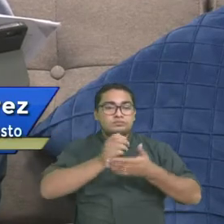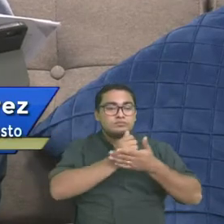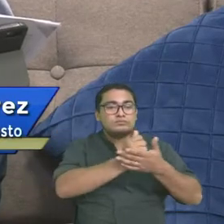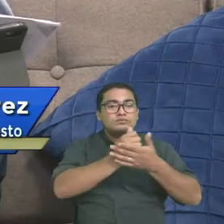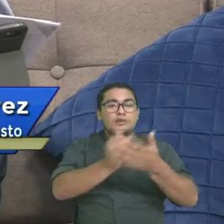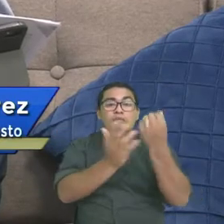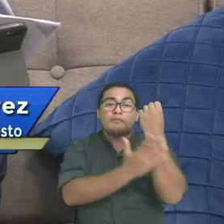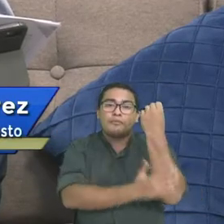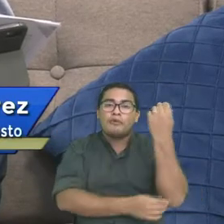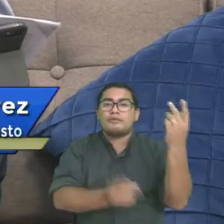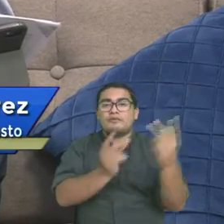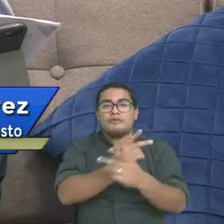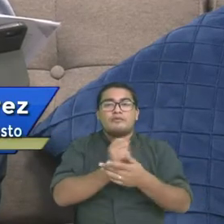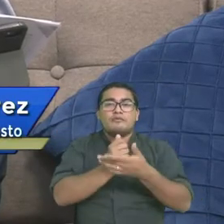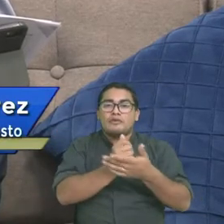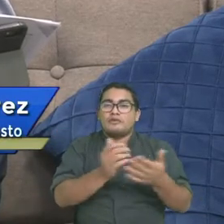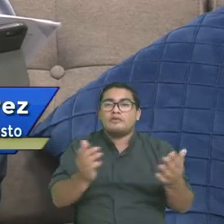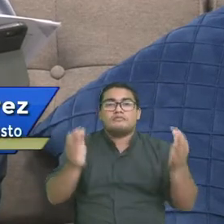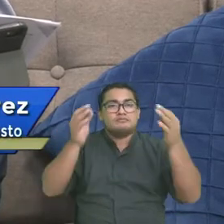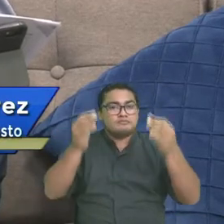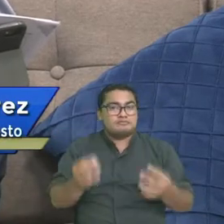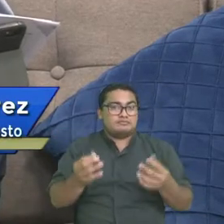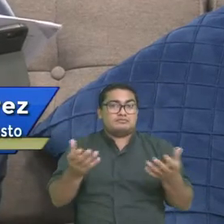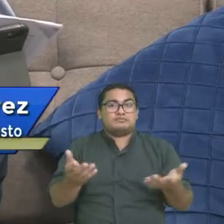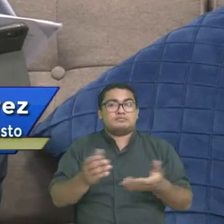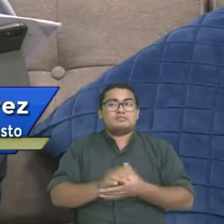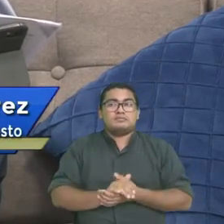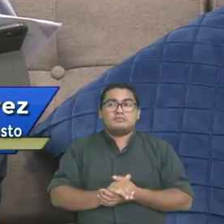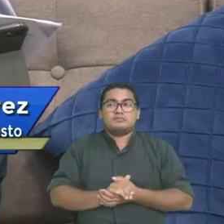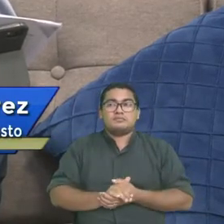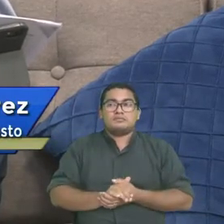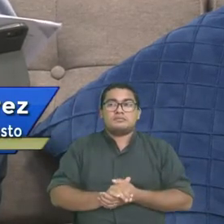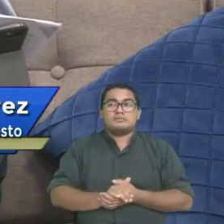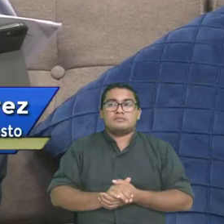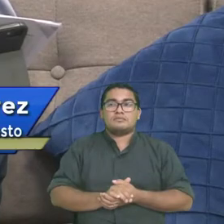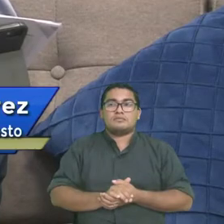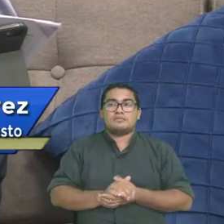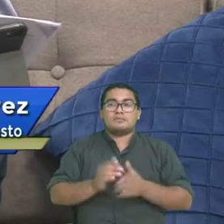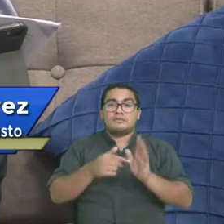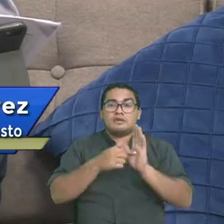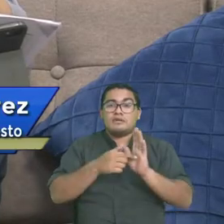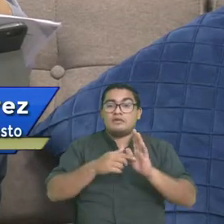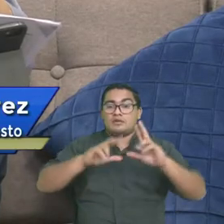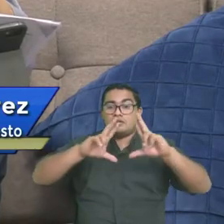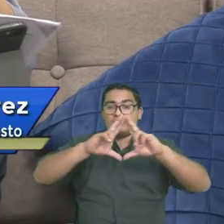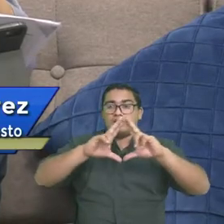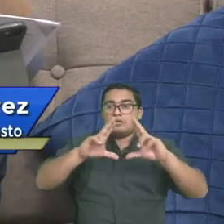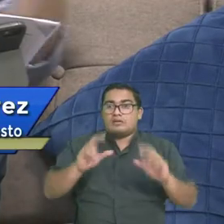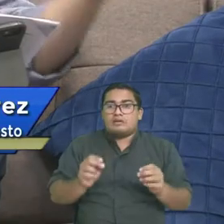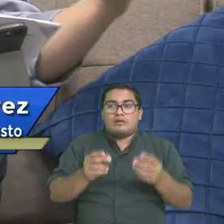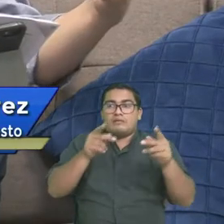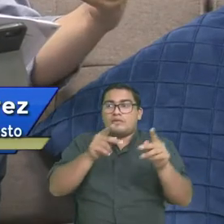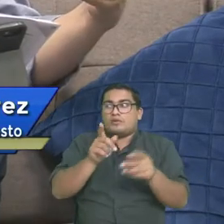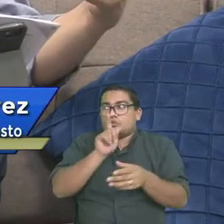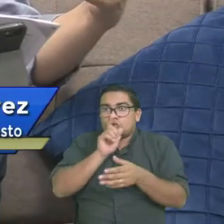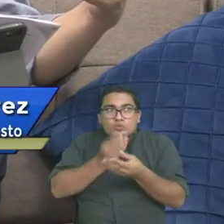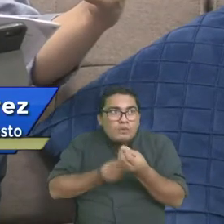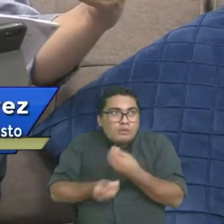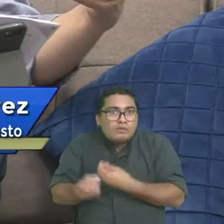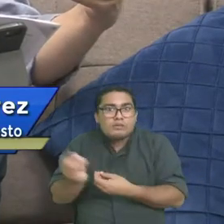la pobreza extrema. Aquí hay cero tolerancia a la corrupción. ¿Por qué en otras